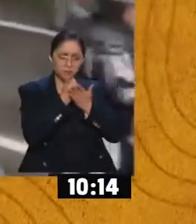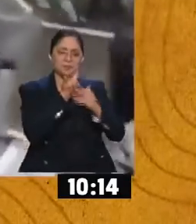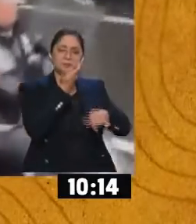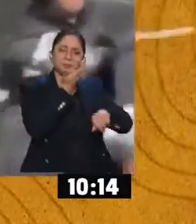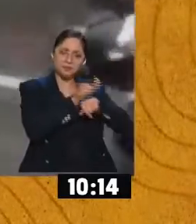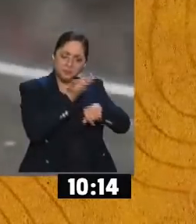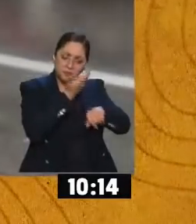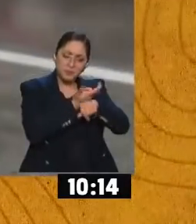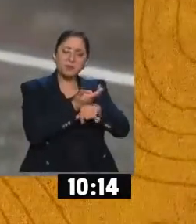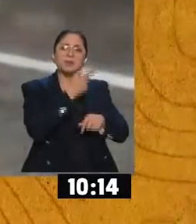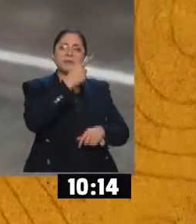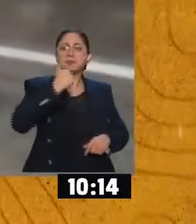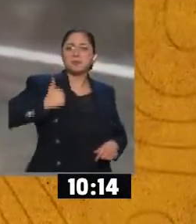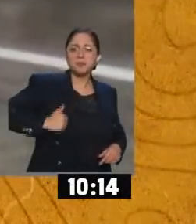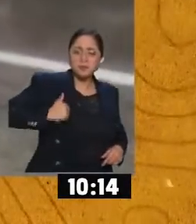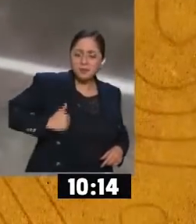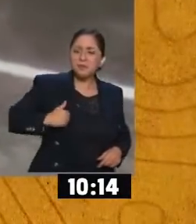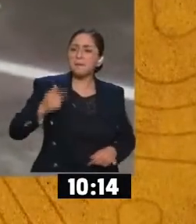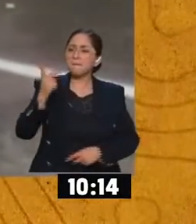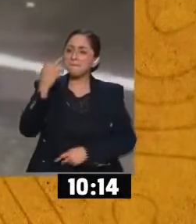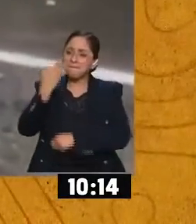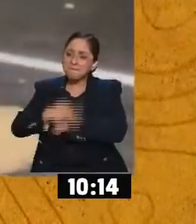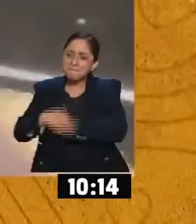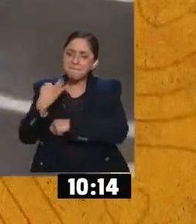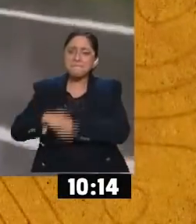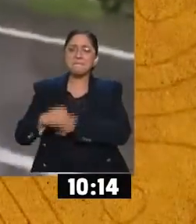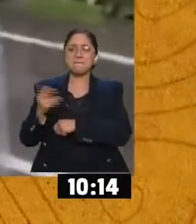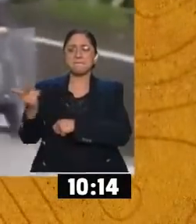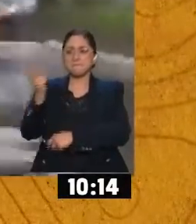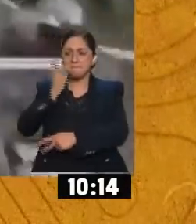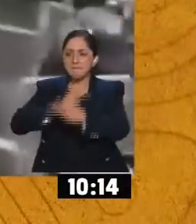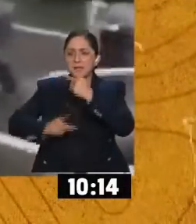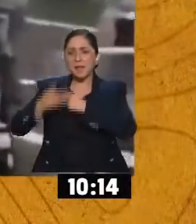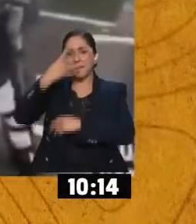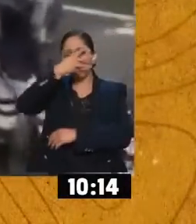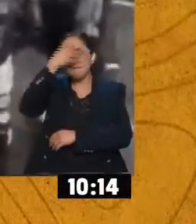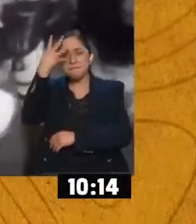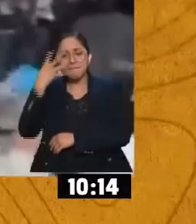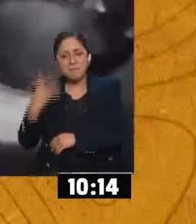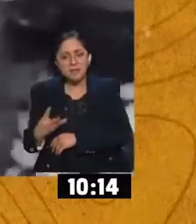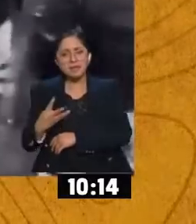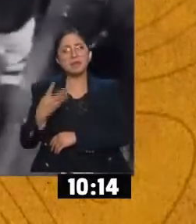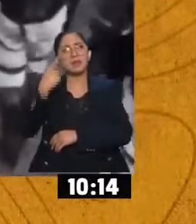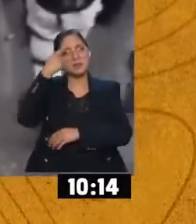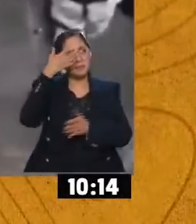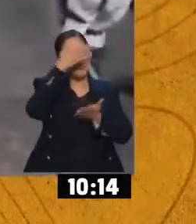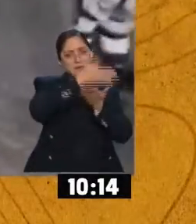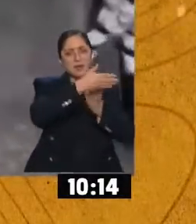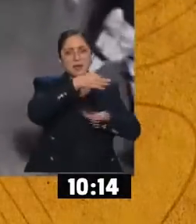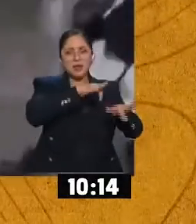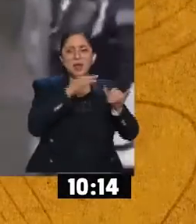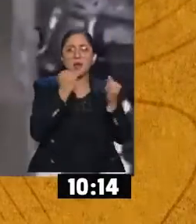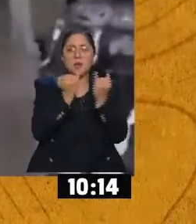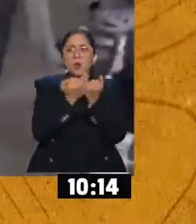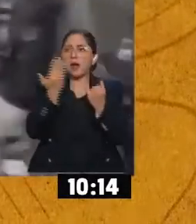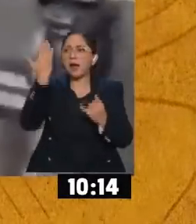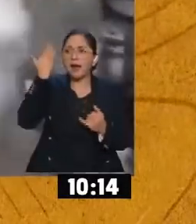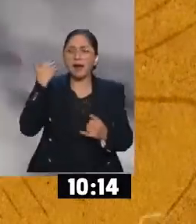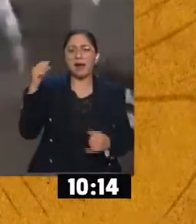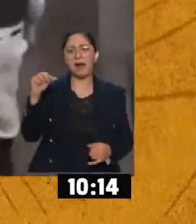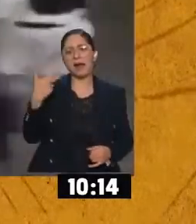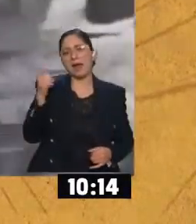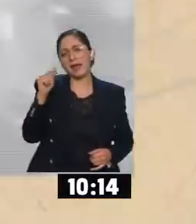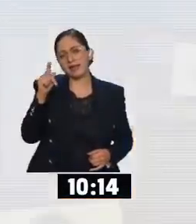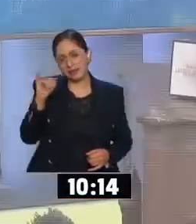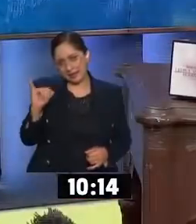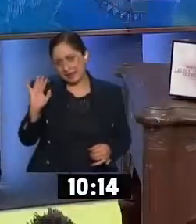den visas temporales de trabajo, por favor, aunque sea cuentagotas como le andaban haciendo con los haitianos. Pide, pero oiga, la